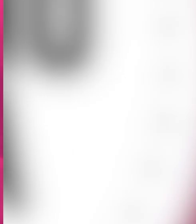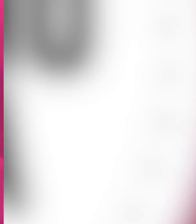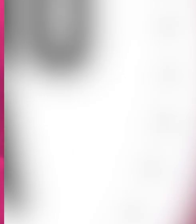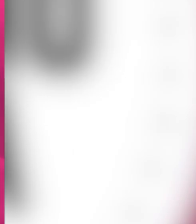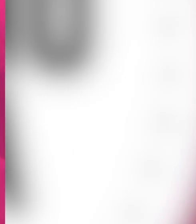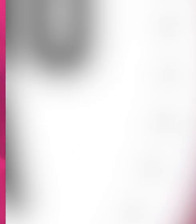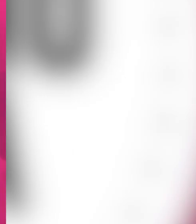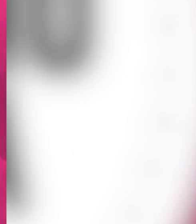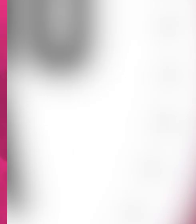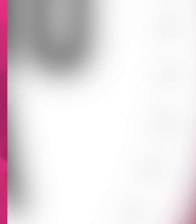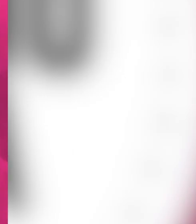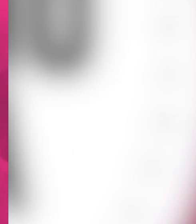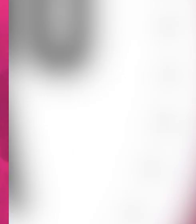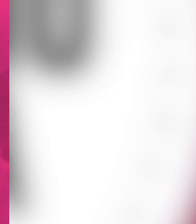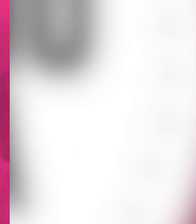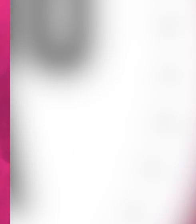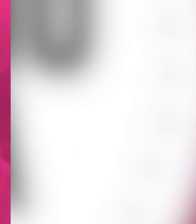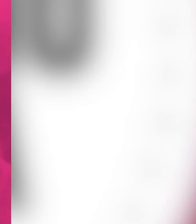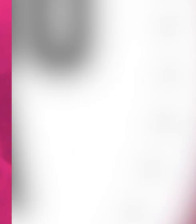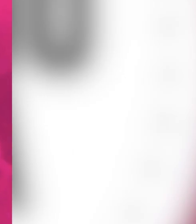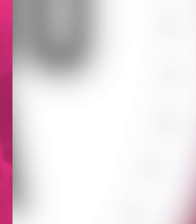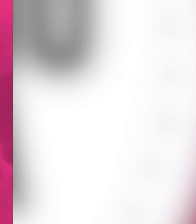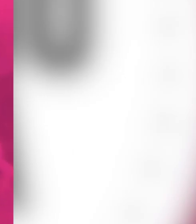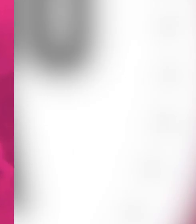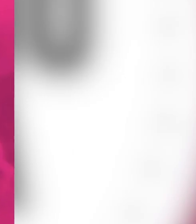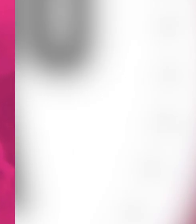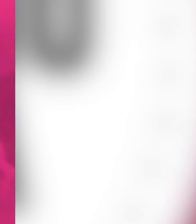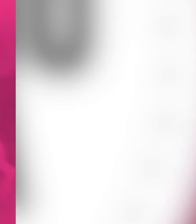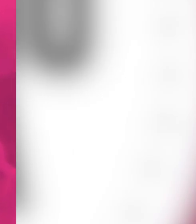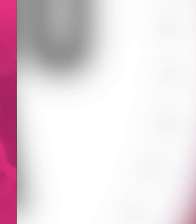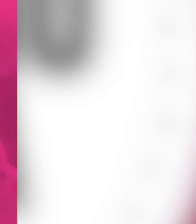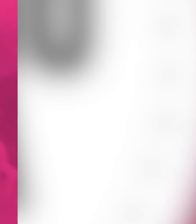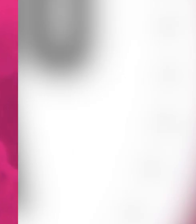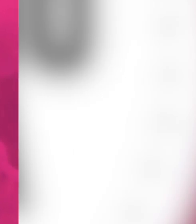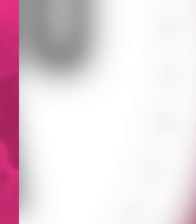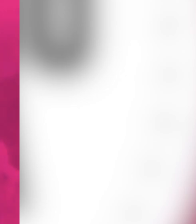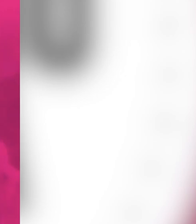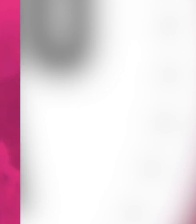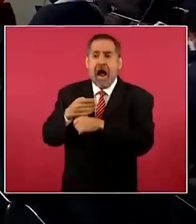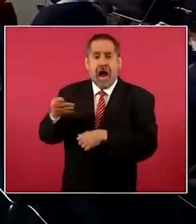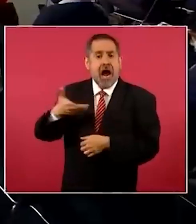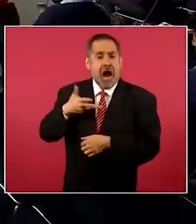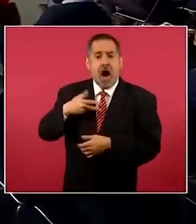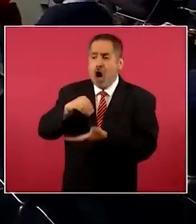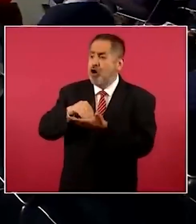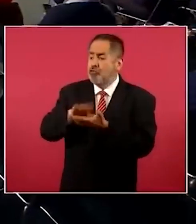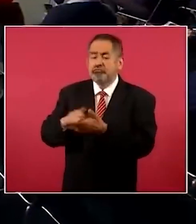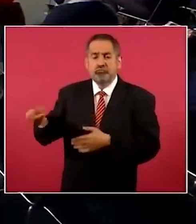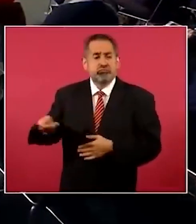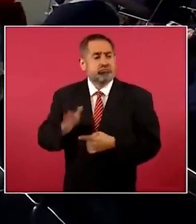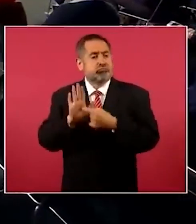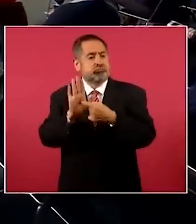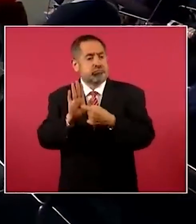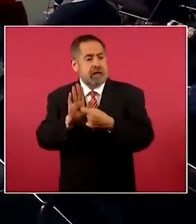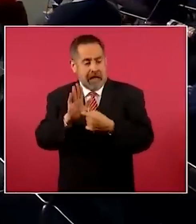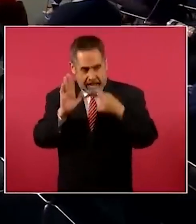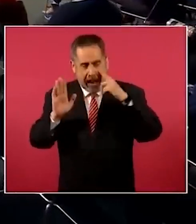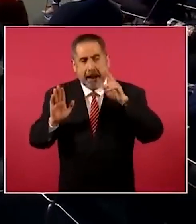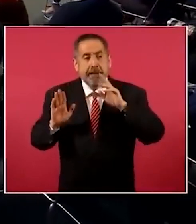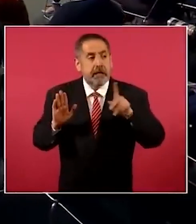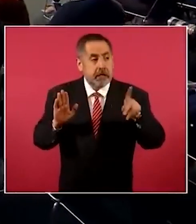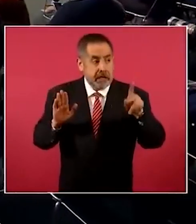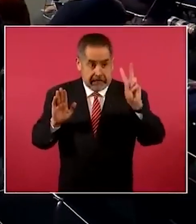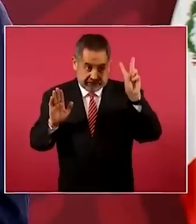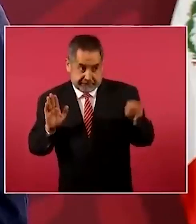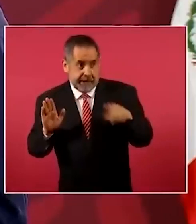en una marcha contra la reforma electoral para defender al inet por lo que convocan a la ciudadanía a reunirse en el ángel de la independencia